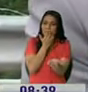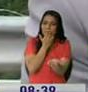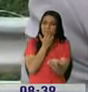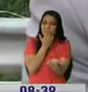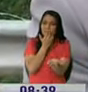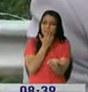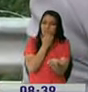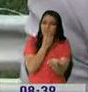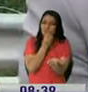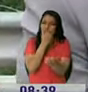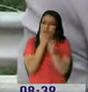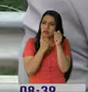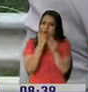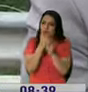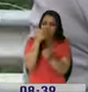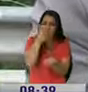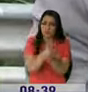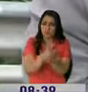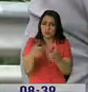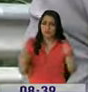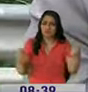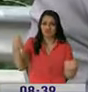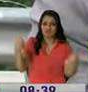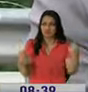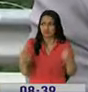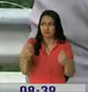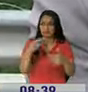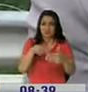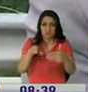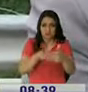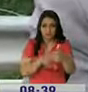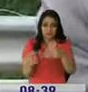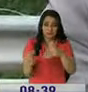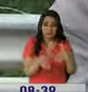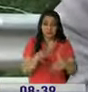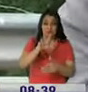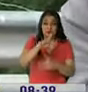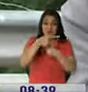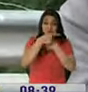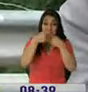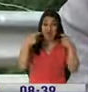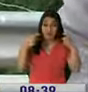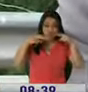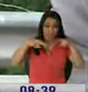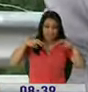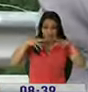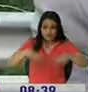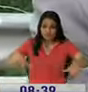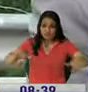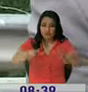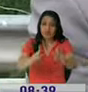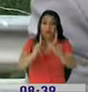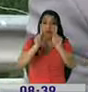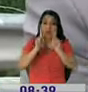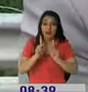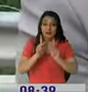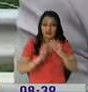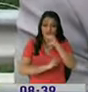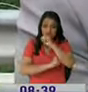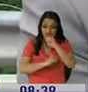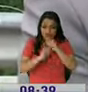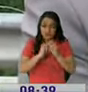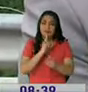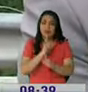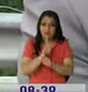aproximadamente un año. Y el 3 de marzo, luego de una inspección al puente, se determinó que ya tenía